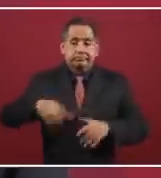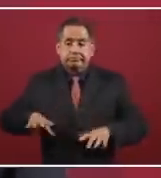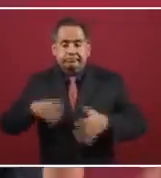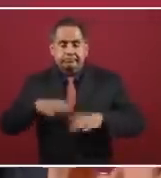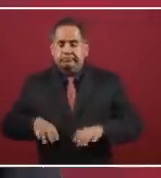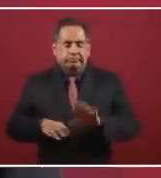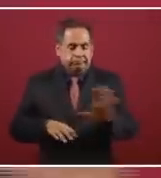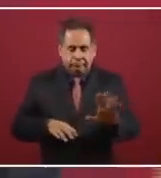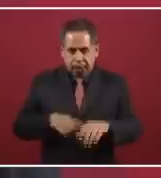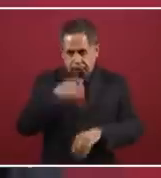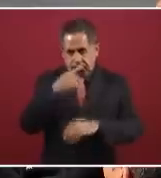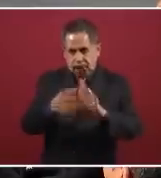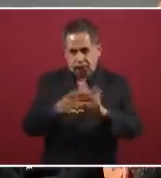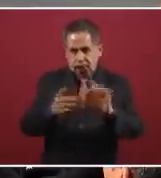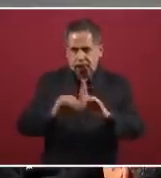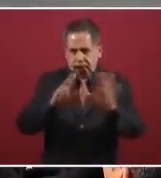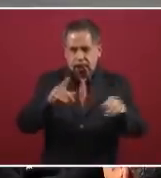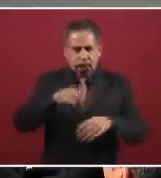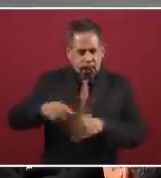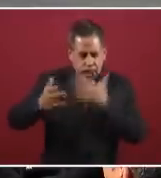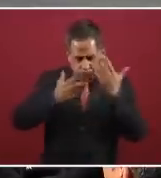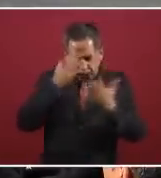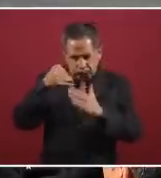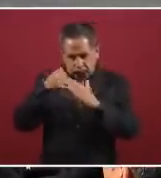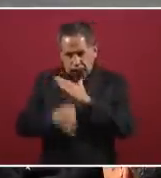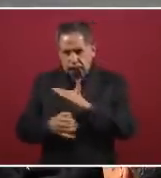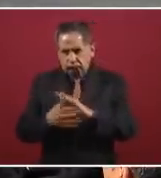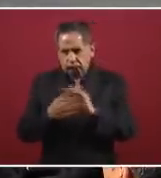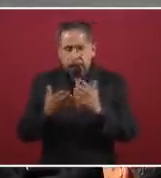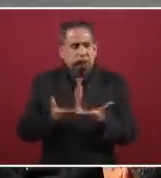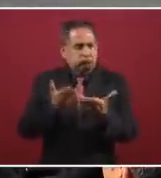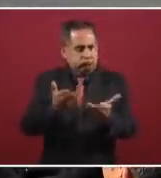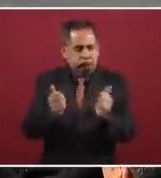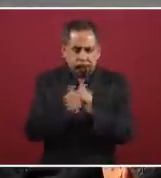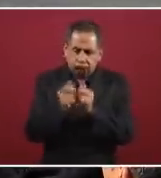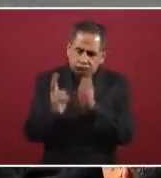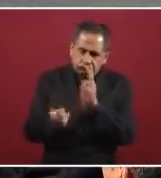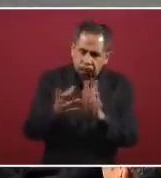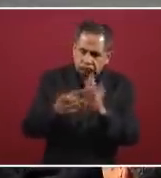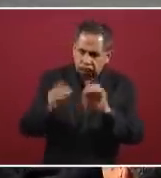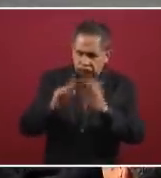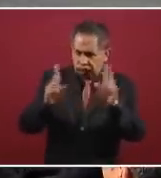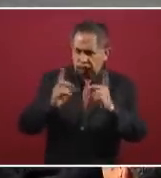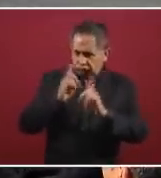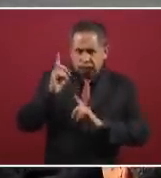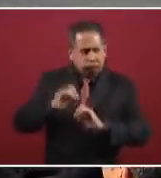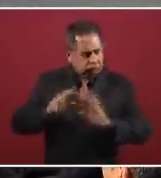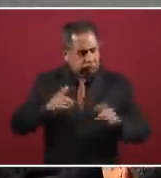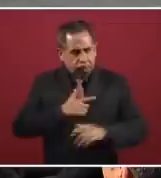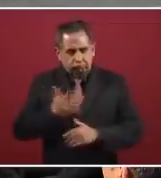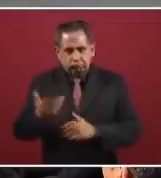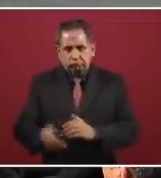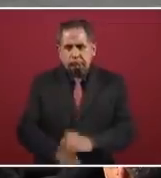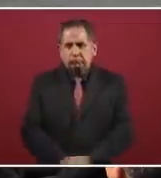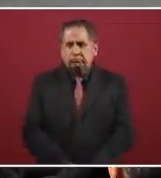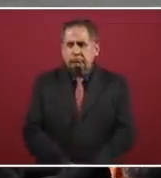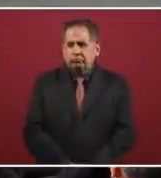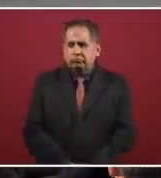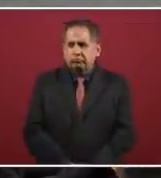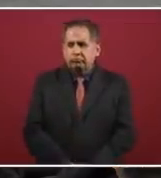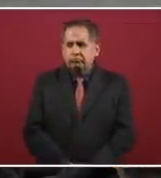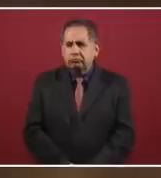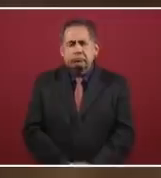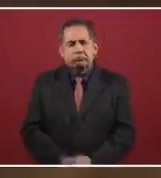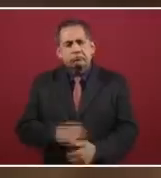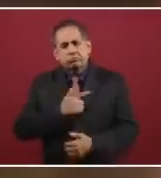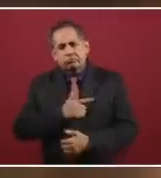aprovechamiento y vale la pena que lo estudien a fondo y estamos a su disponibilidad para aclarar cualquier cosa que se les ofrezca. Sí, me gustaría que diera sobre este